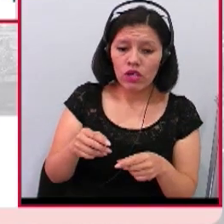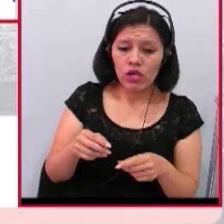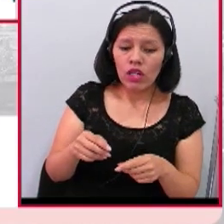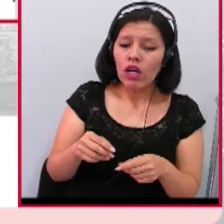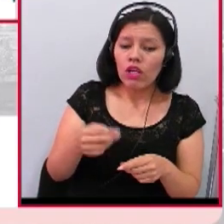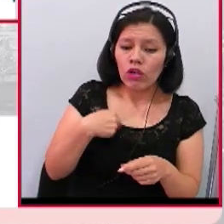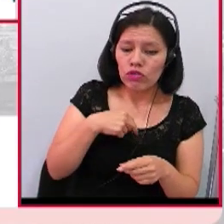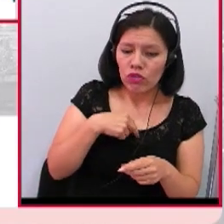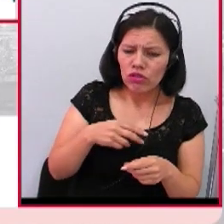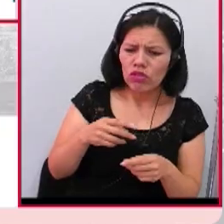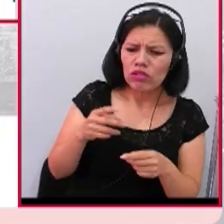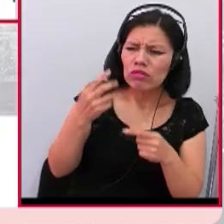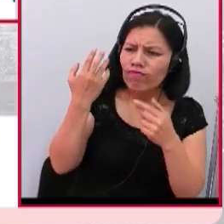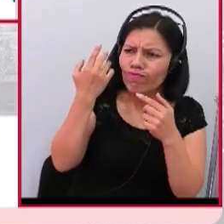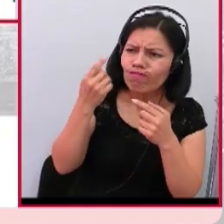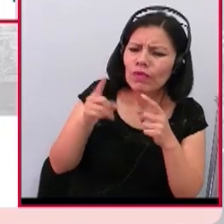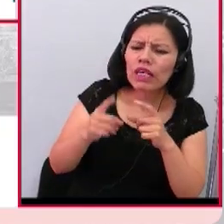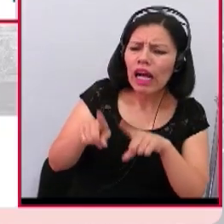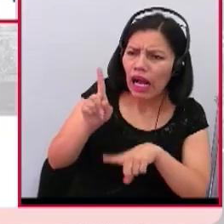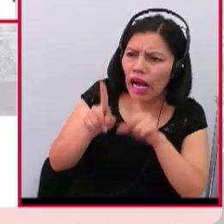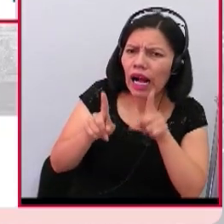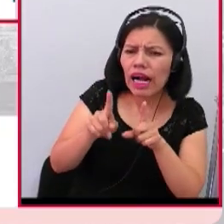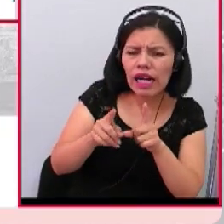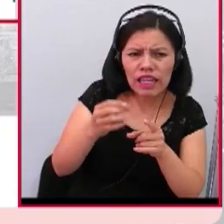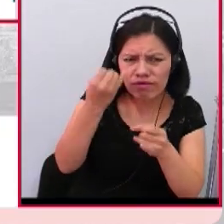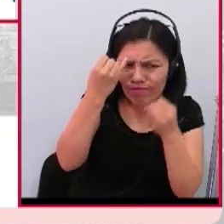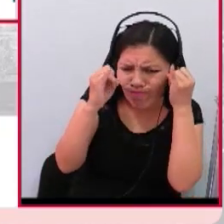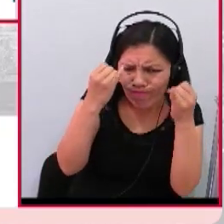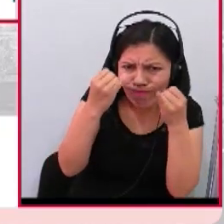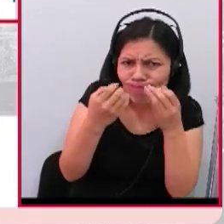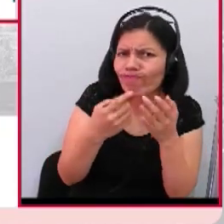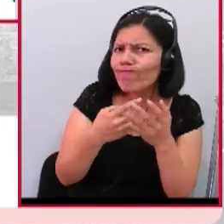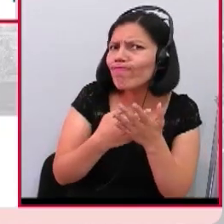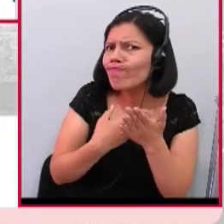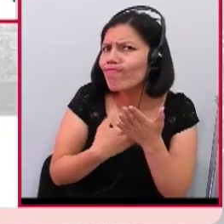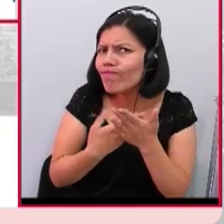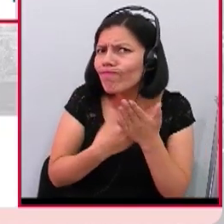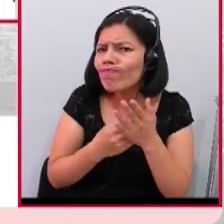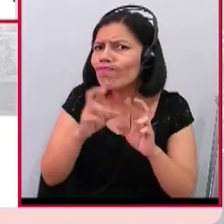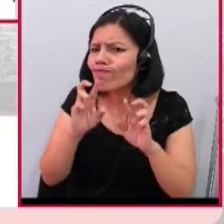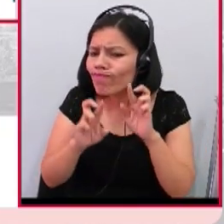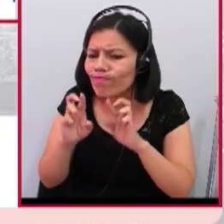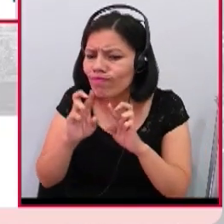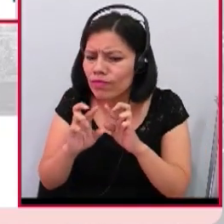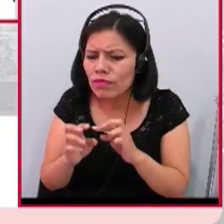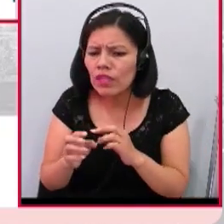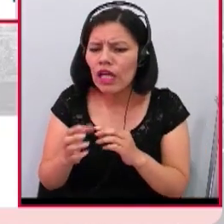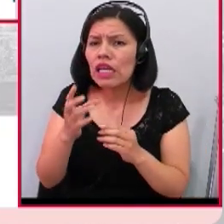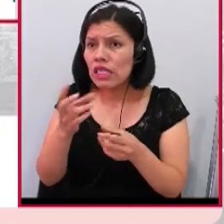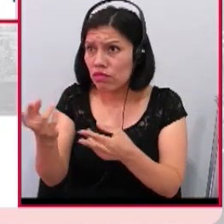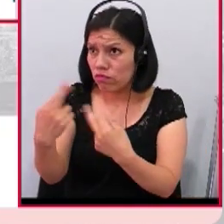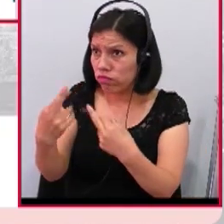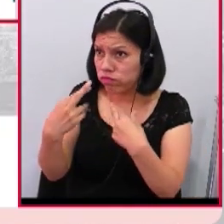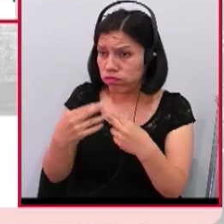tiende a superarse, yo diría. Y eso es lo que tengo para explicarles. Muchas gracias. Es la presentación que les